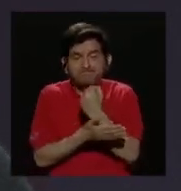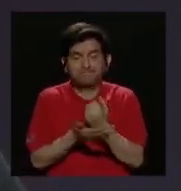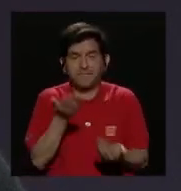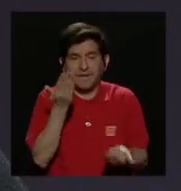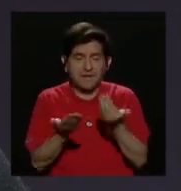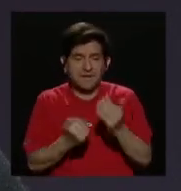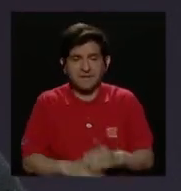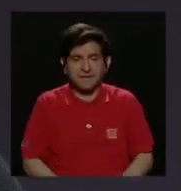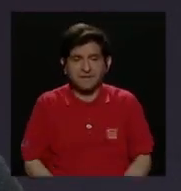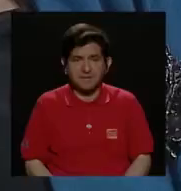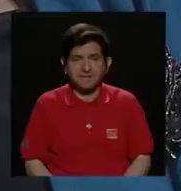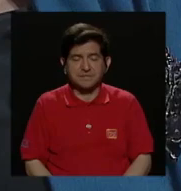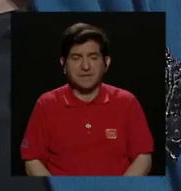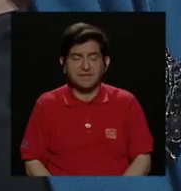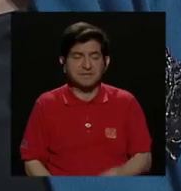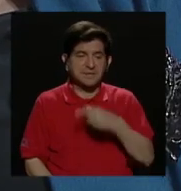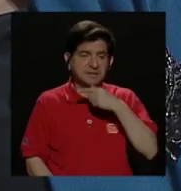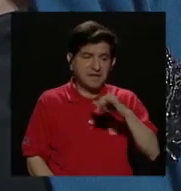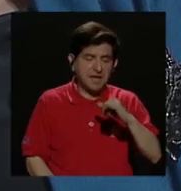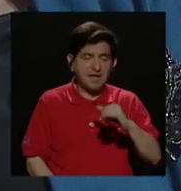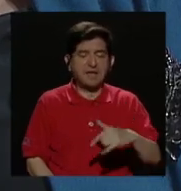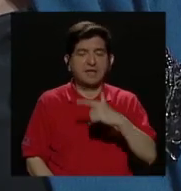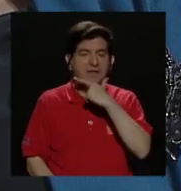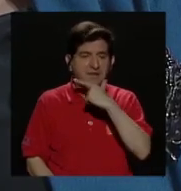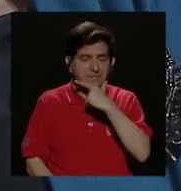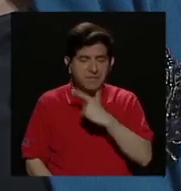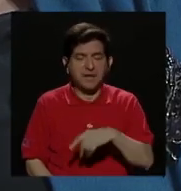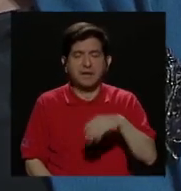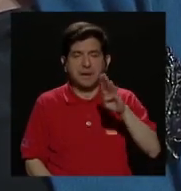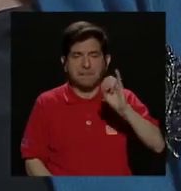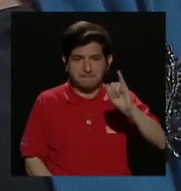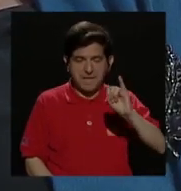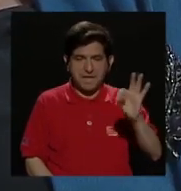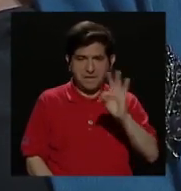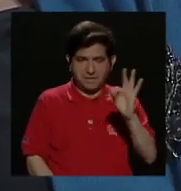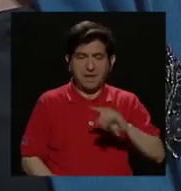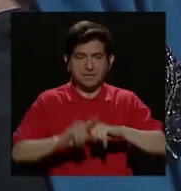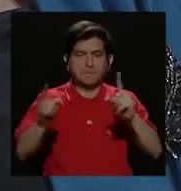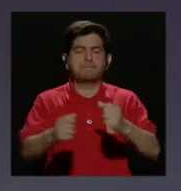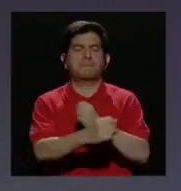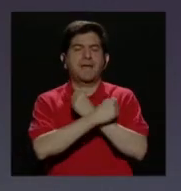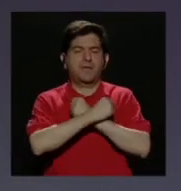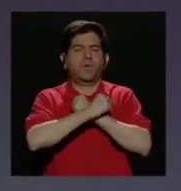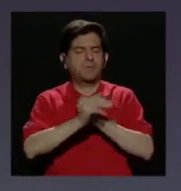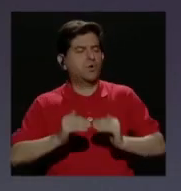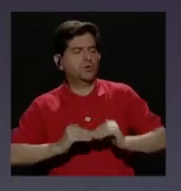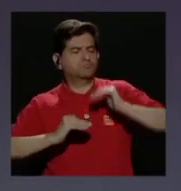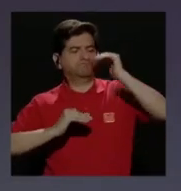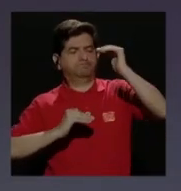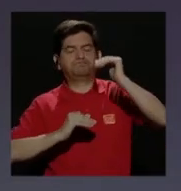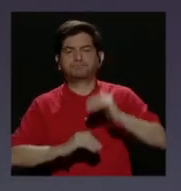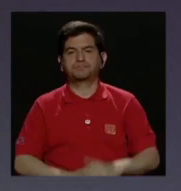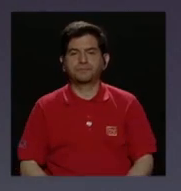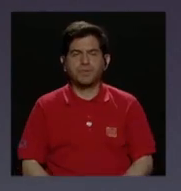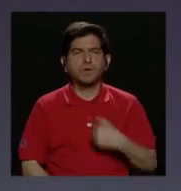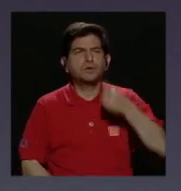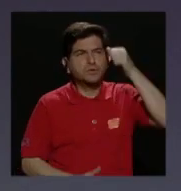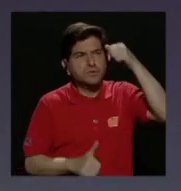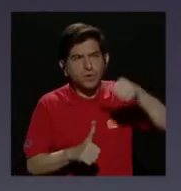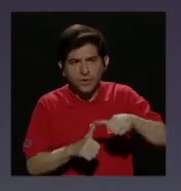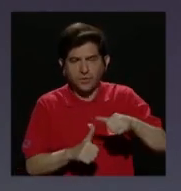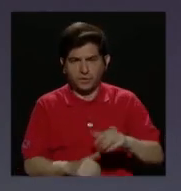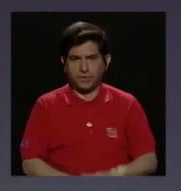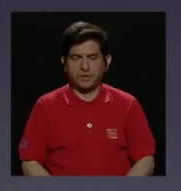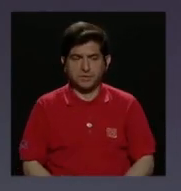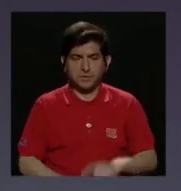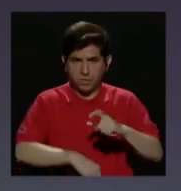doler que seamos gay, lesbianas, bi, trans, pero que el amor puede mucho más. Yo me acuerdo que yo tuve